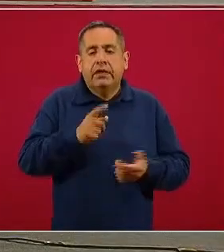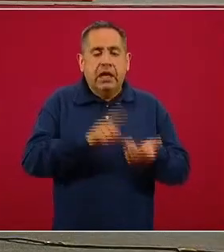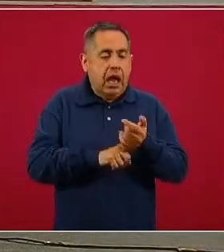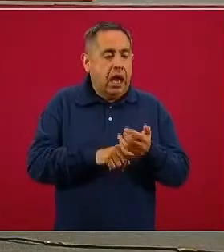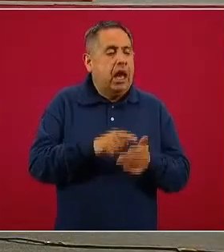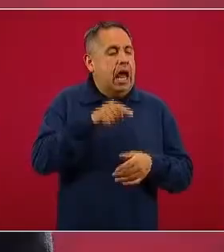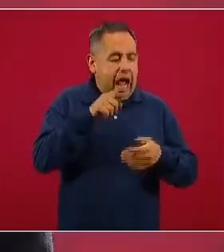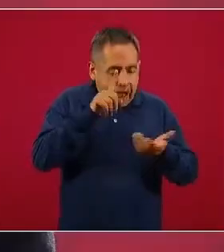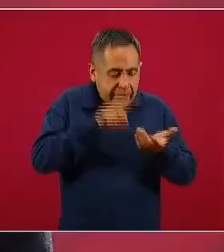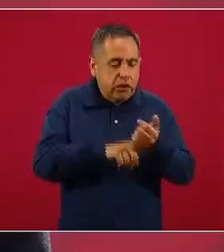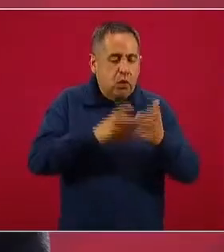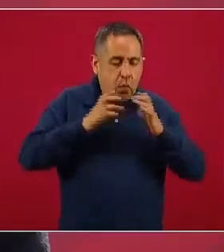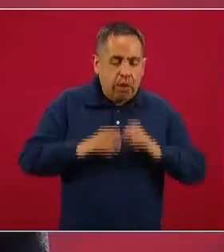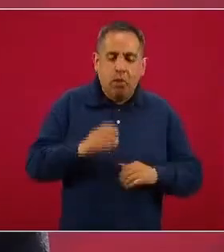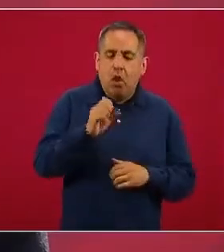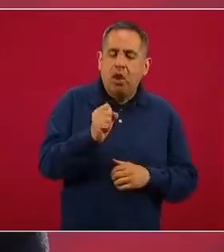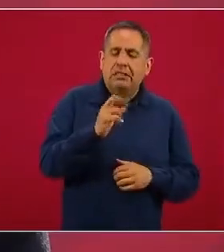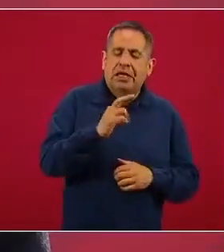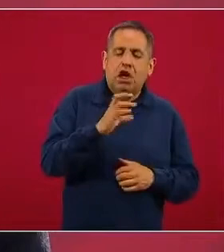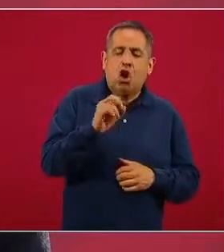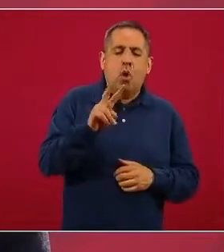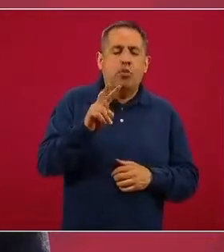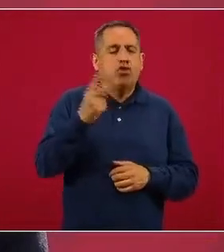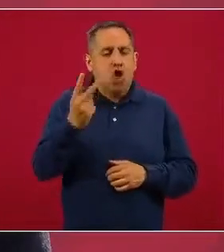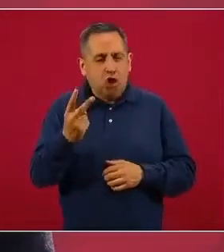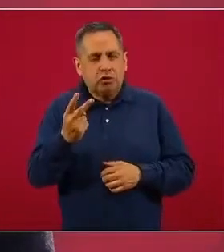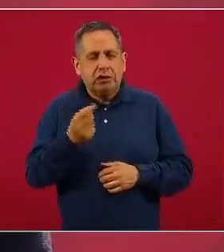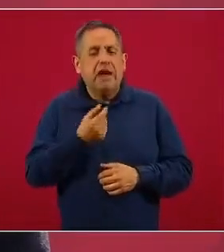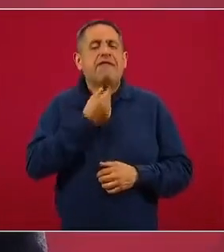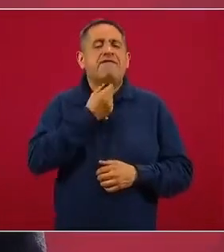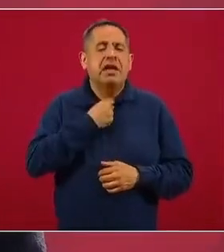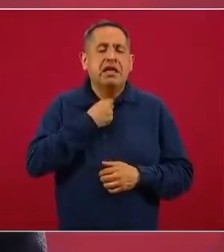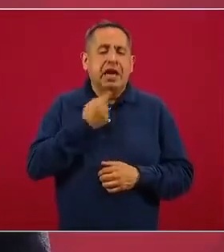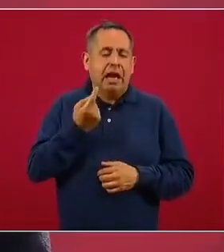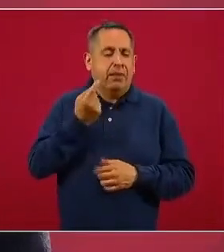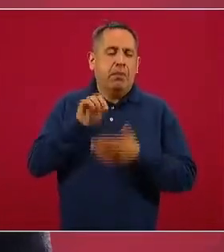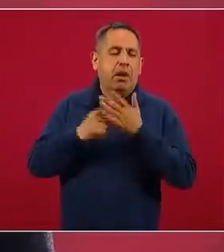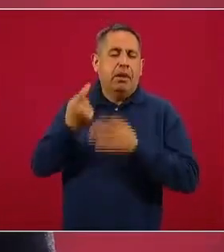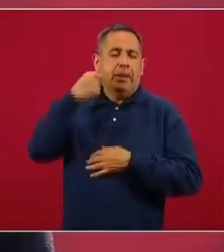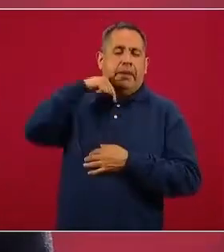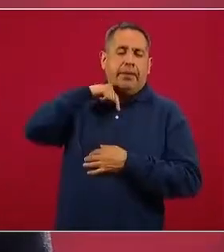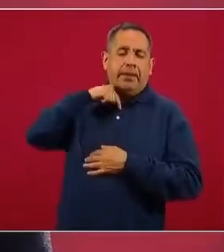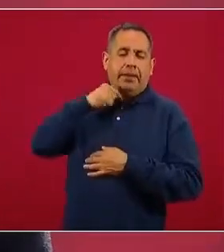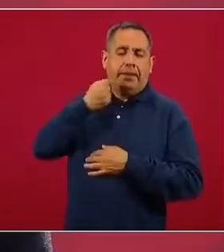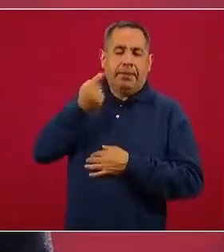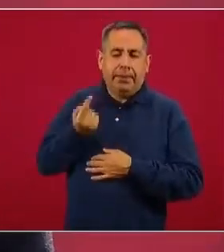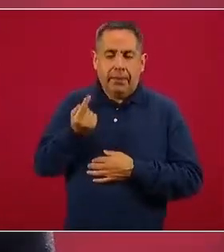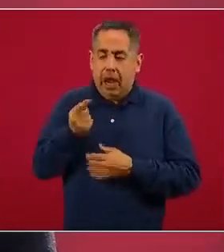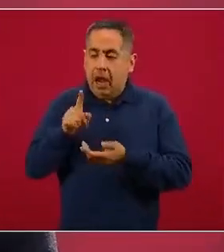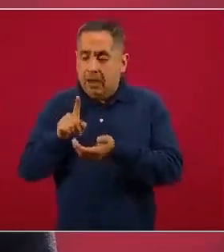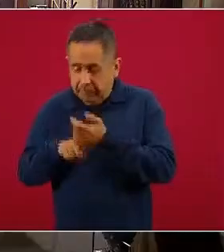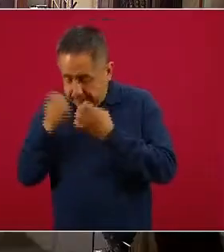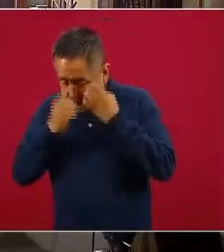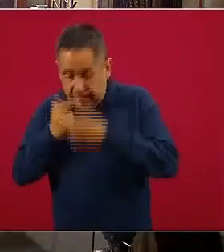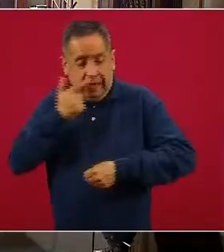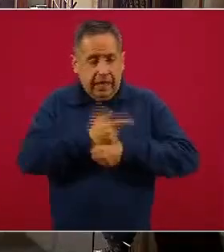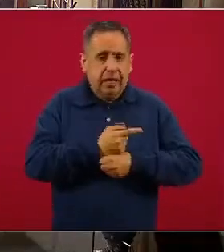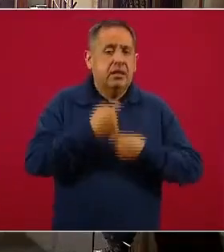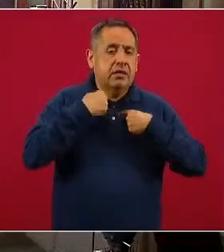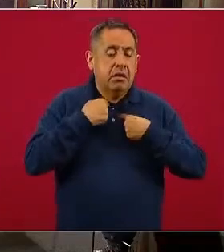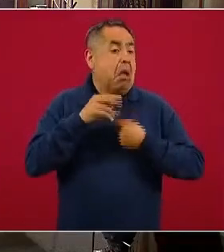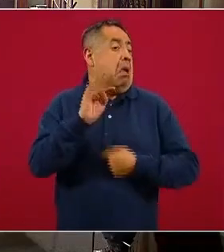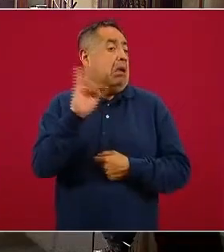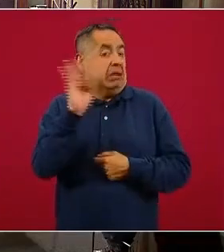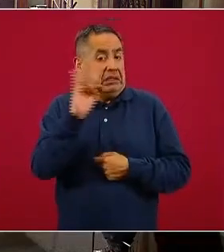virus SARS-CoV-2 en la faringe, que fue donde tomé la muestra. Si cuando tomé la muestra esta persona